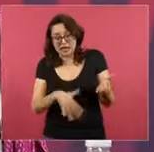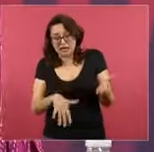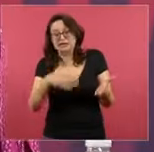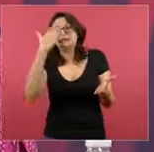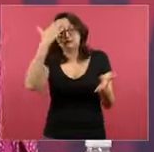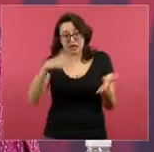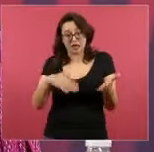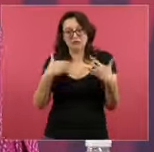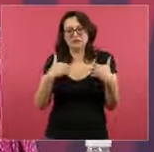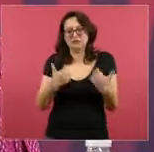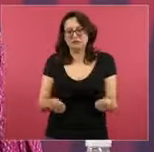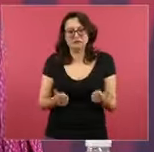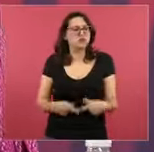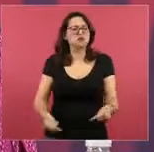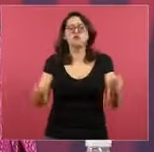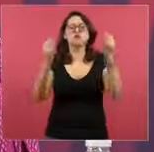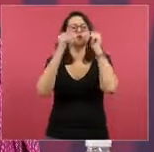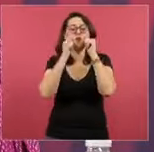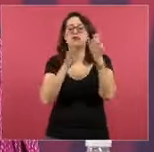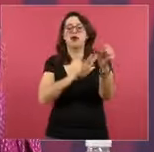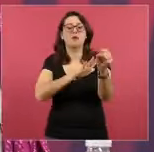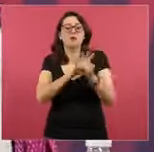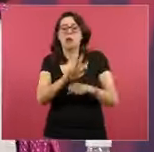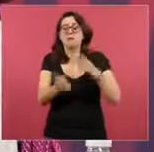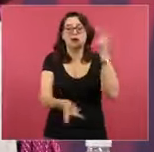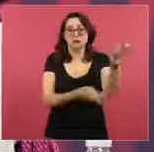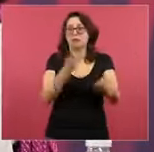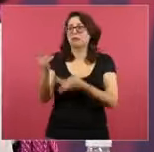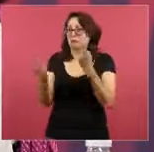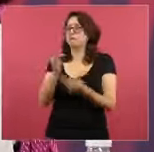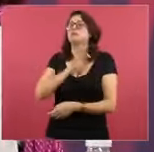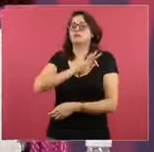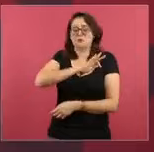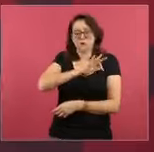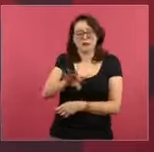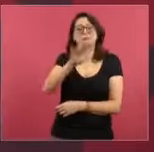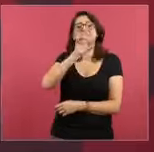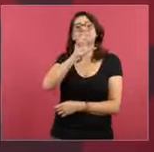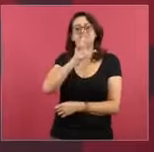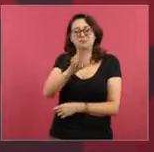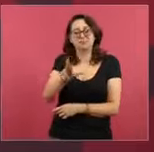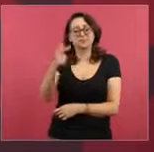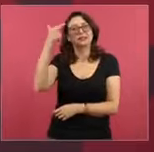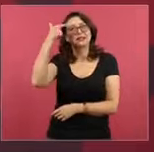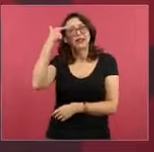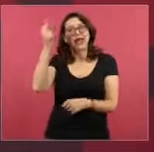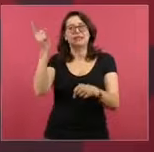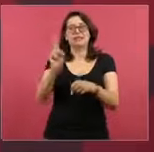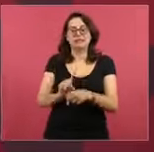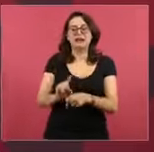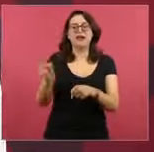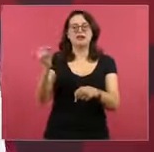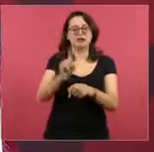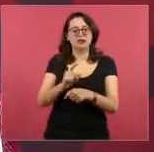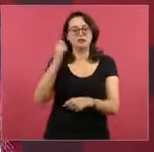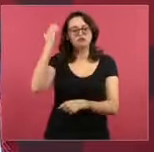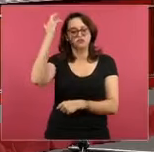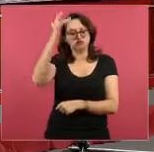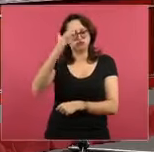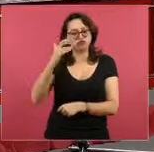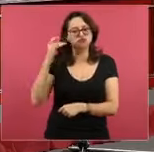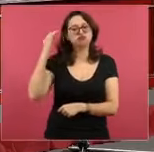esos ejercicios los haces todos los días y la reafirmación del conocimiento la haces todos los días. Y me voy